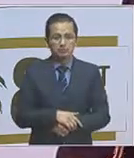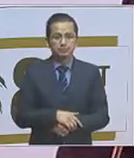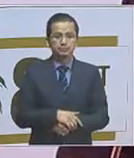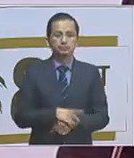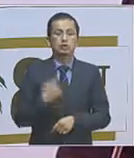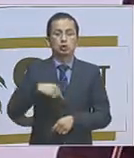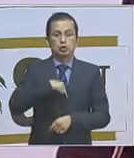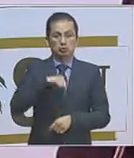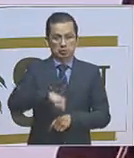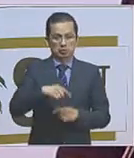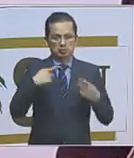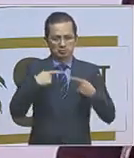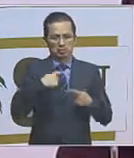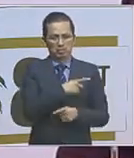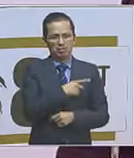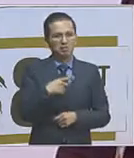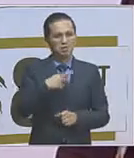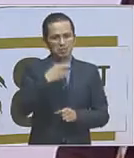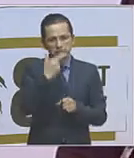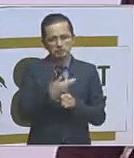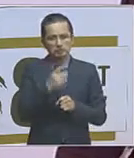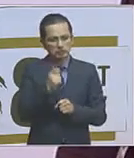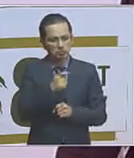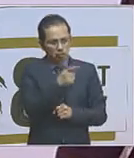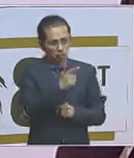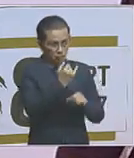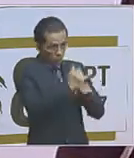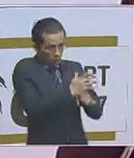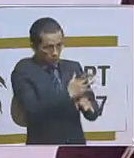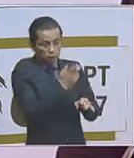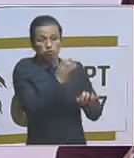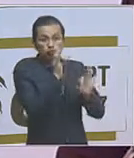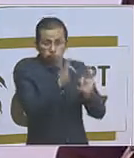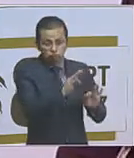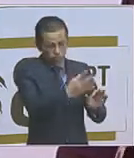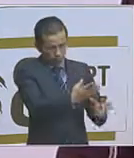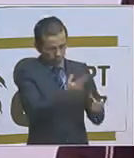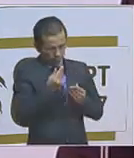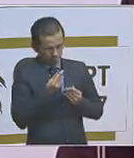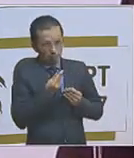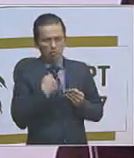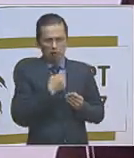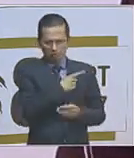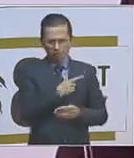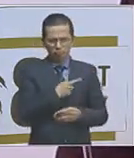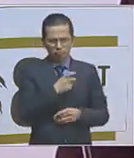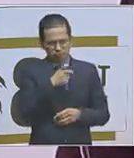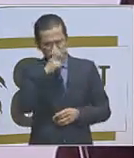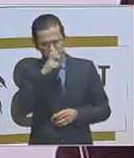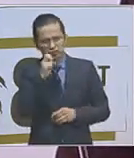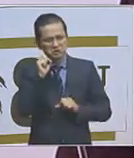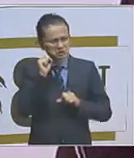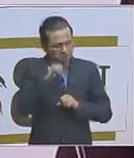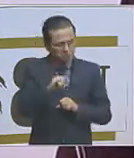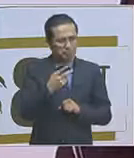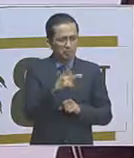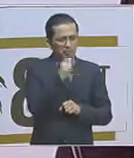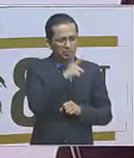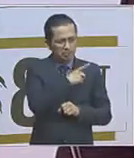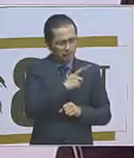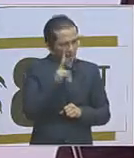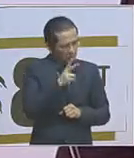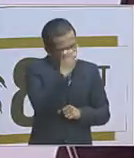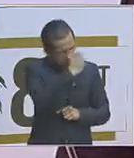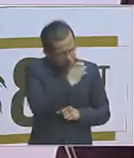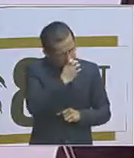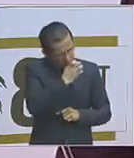generadores y consumidores de información de calidad ser exigentes pero también ser críticos debemos renunciar